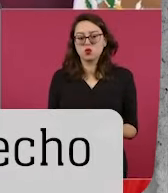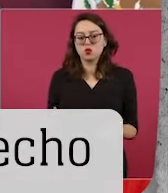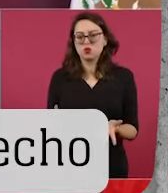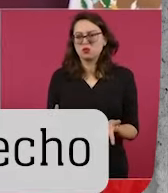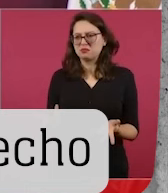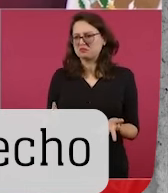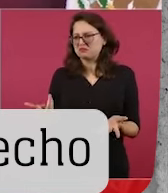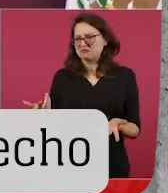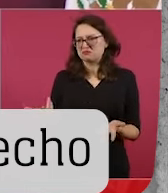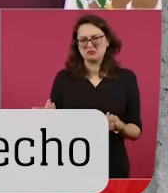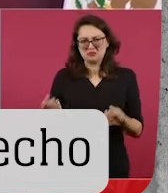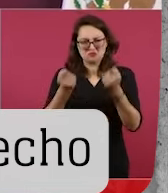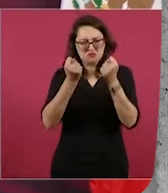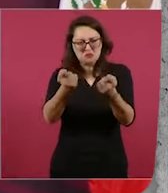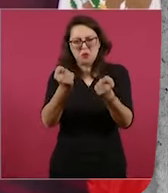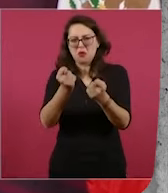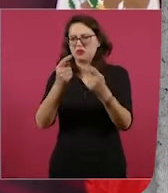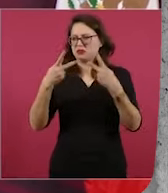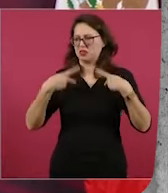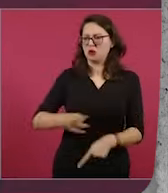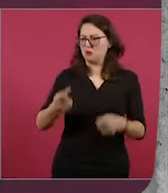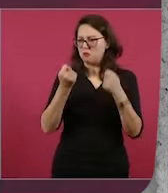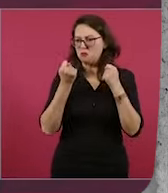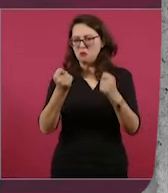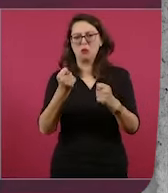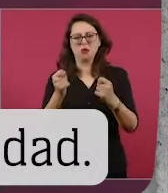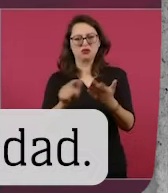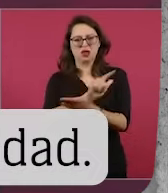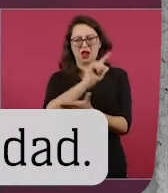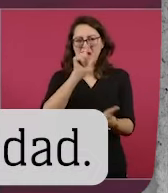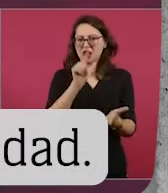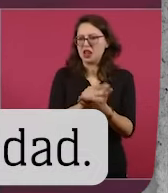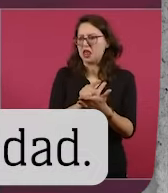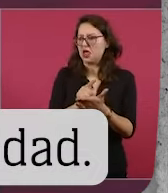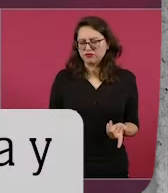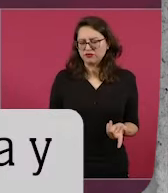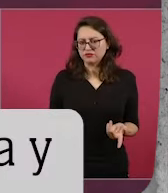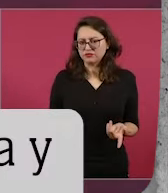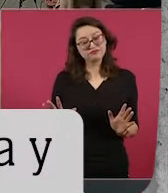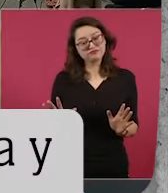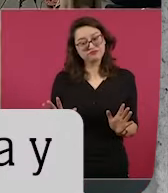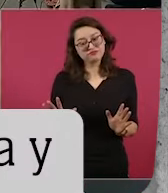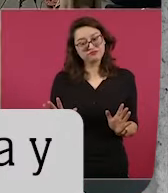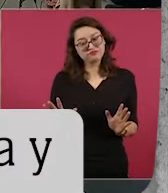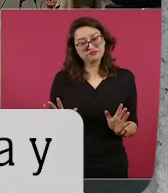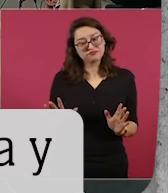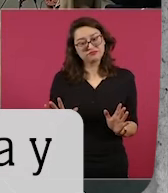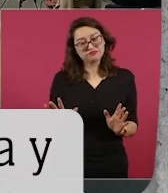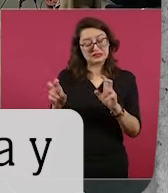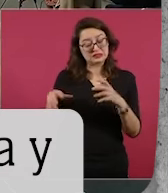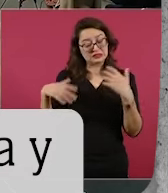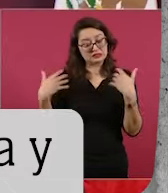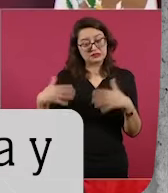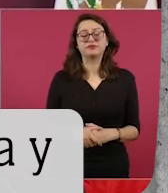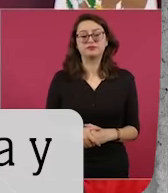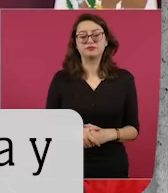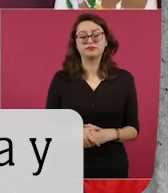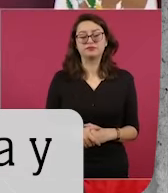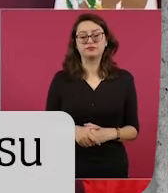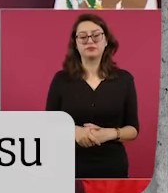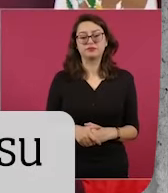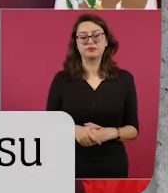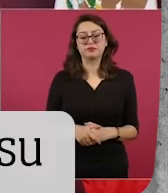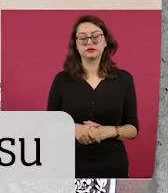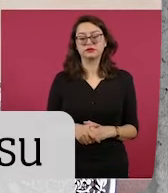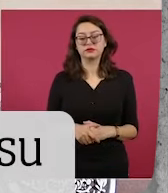con la gente? ¿No tiene que ver el derecho con la justicia? ¿No tiene que ver el derecho con la honestidad? Es importante el tema y